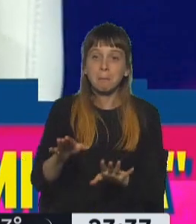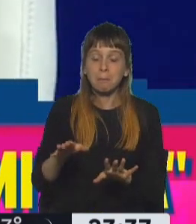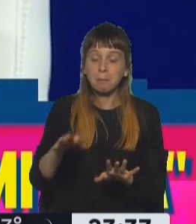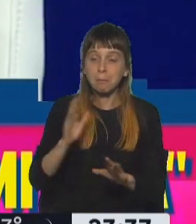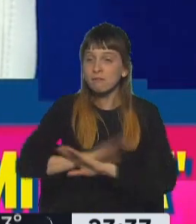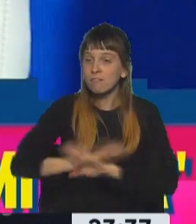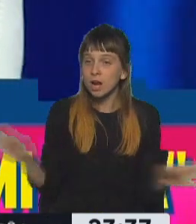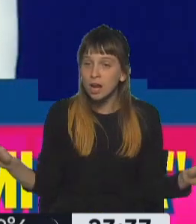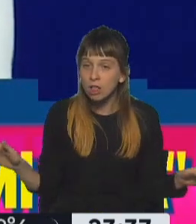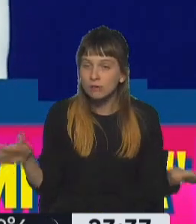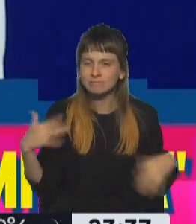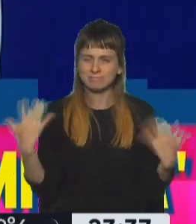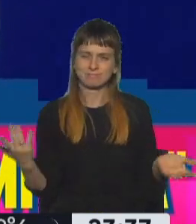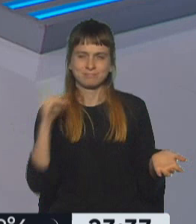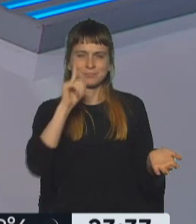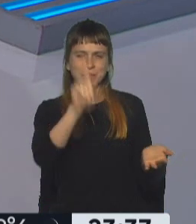premeditados?